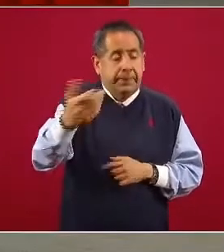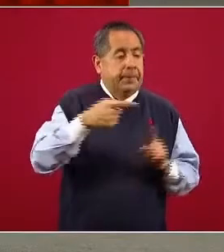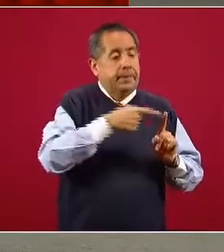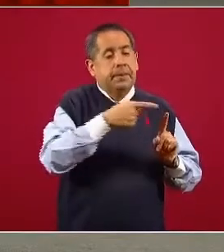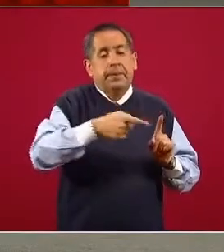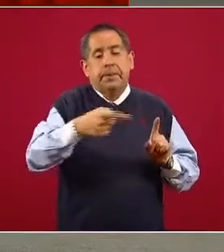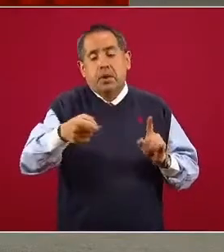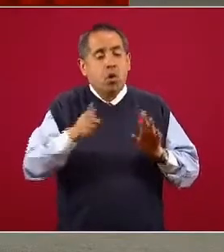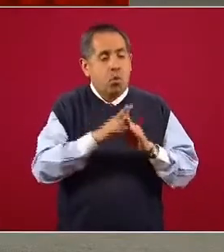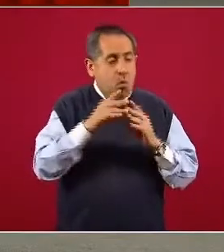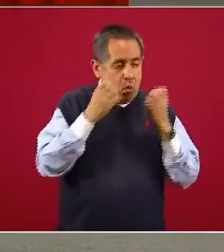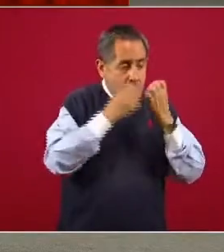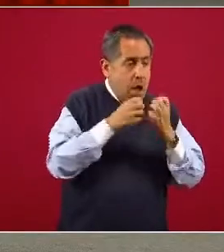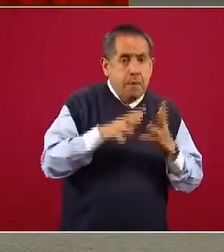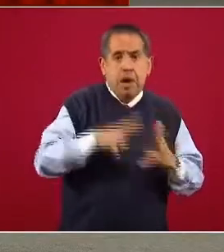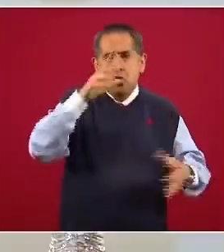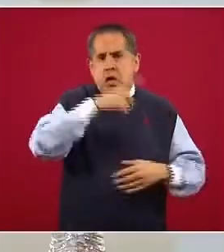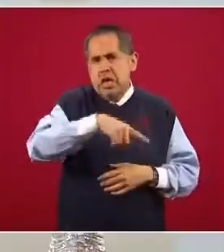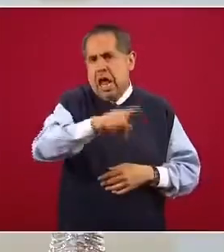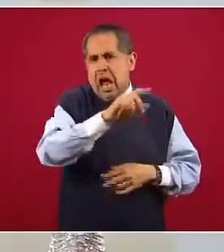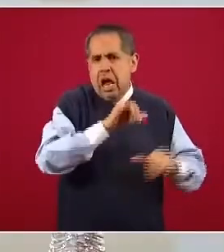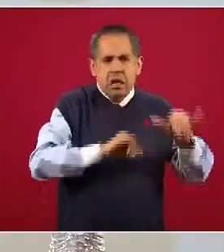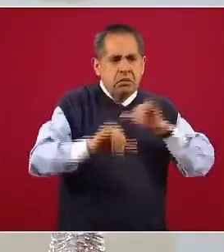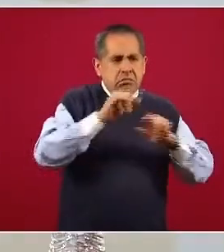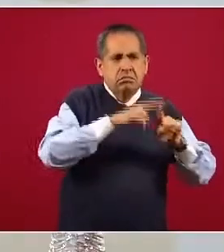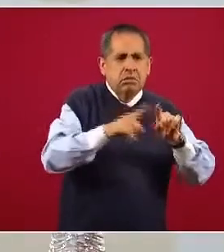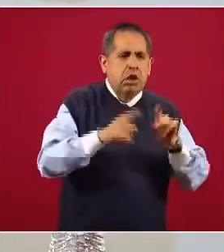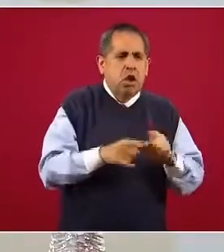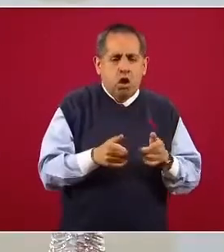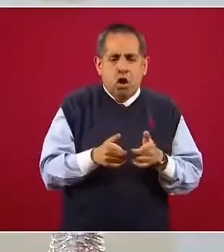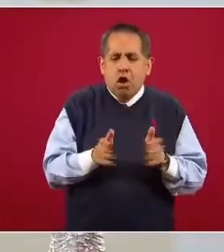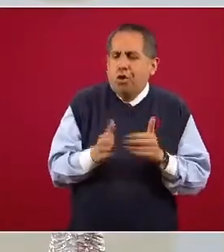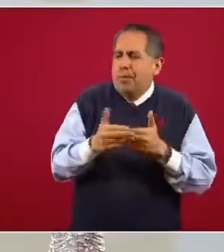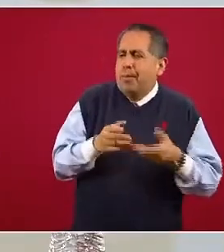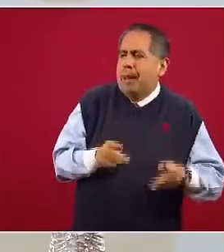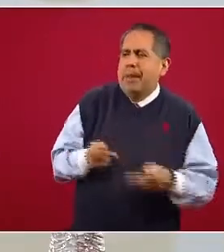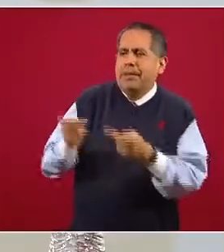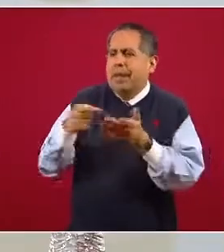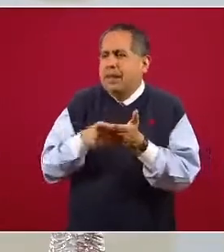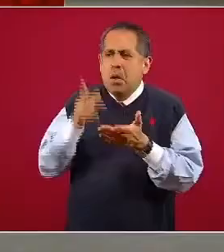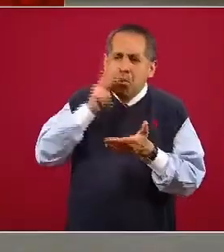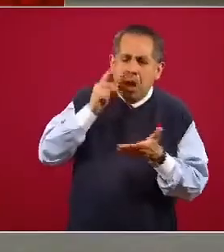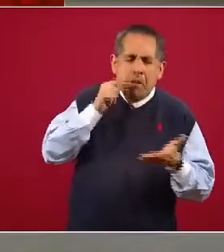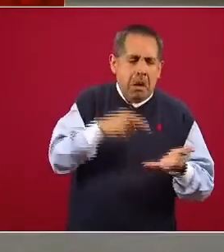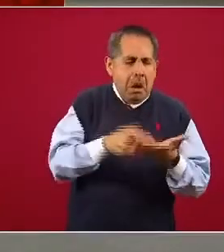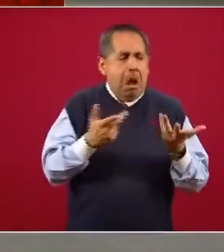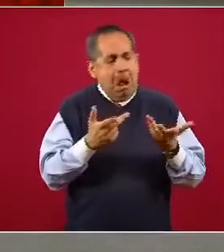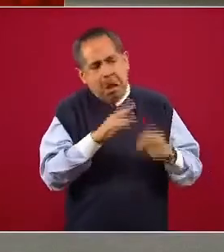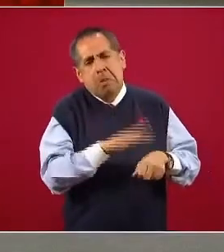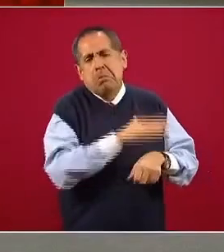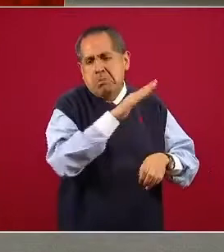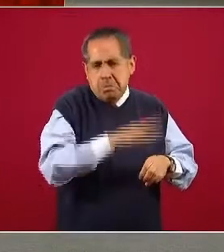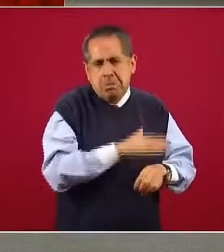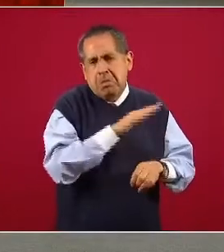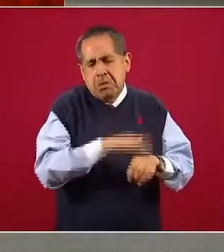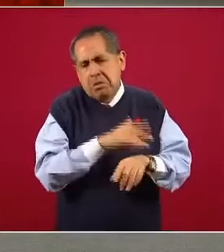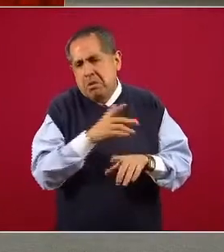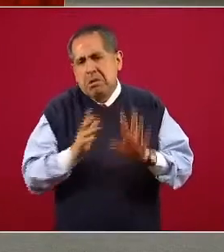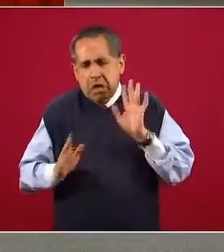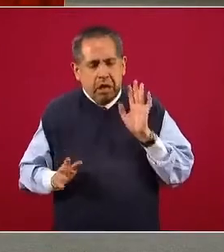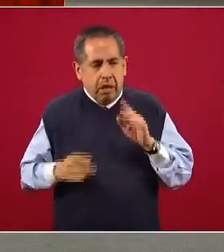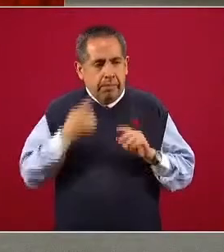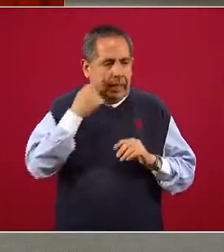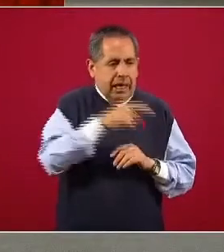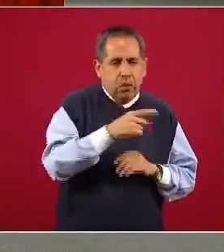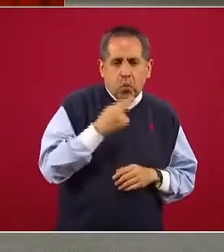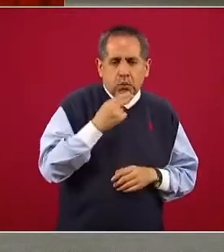se llegaron a evaluar la gran mayoría de kits comerciales, de pruebas y de los, digamos, marcos analíticos